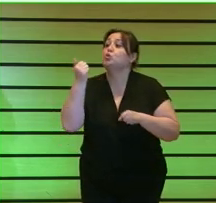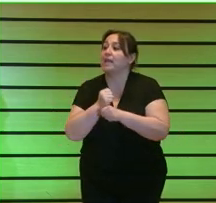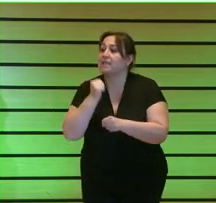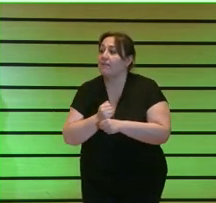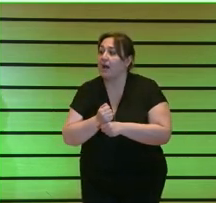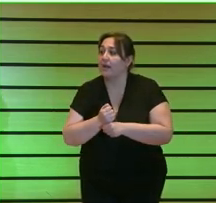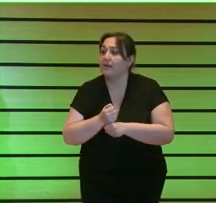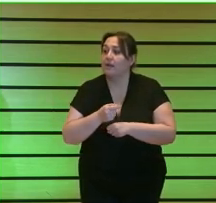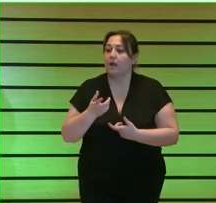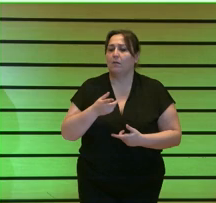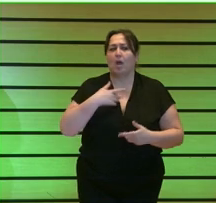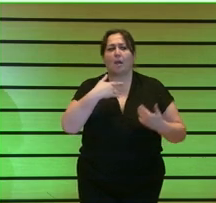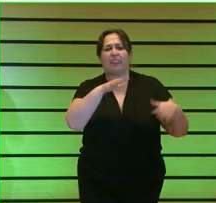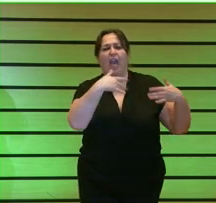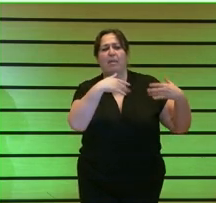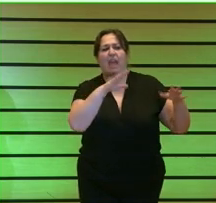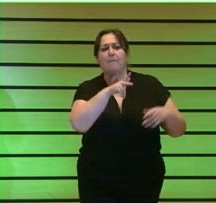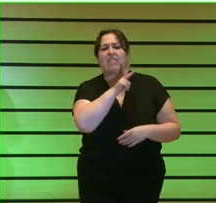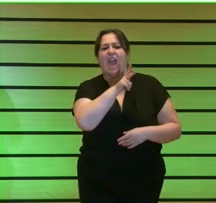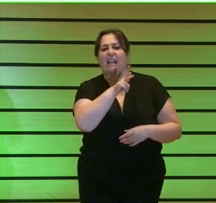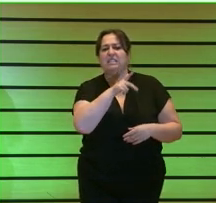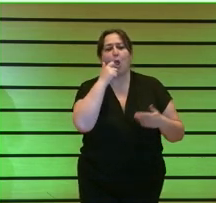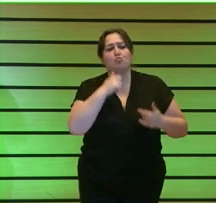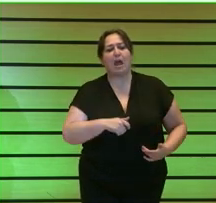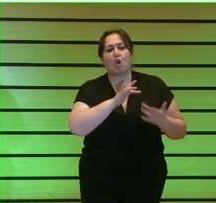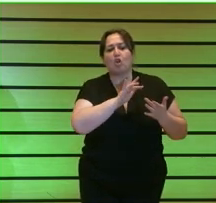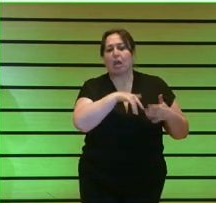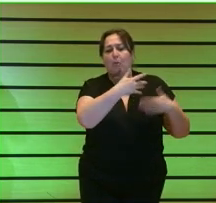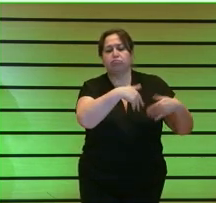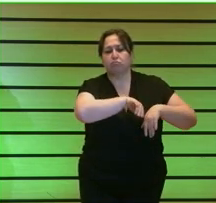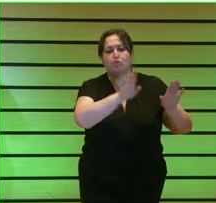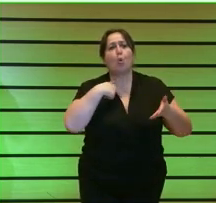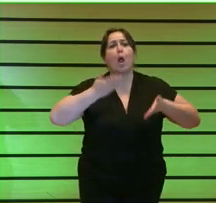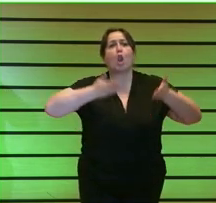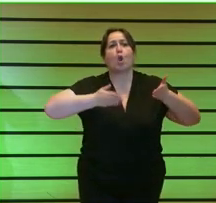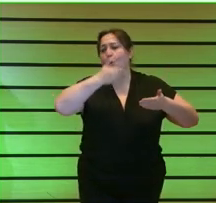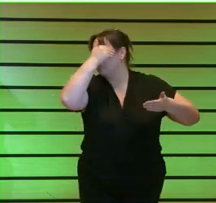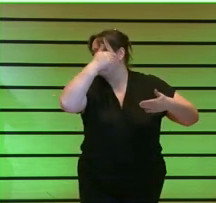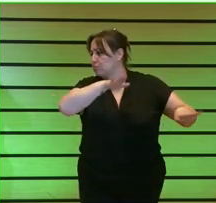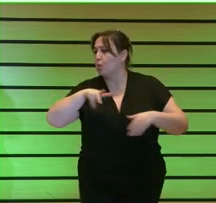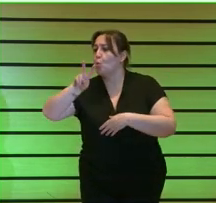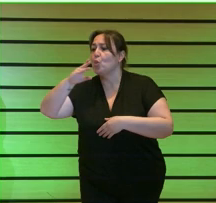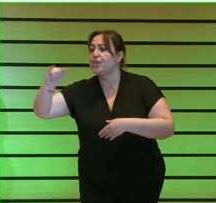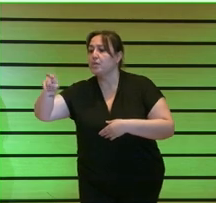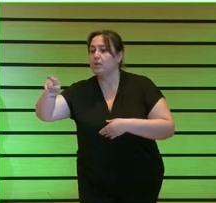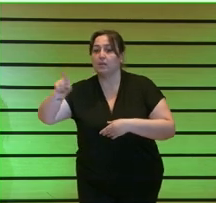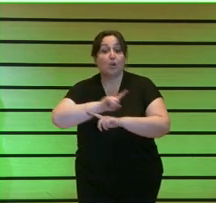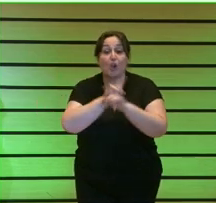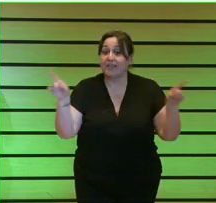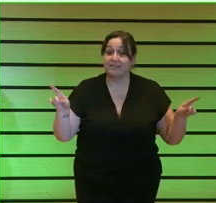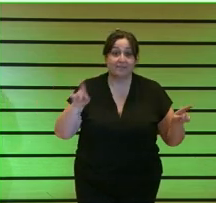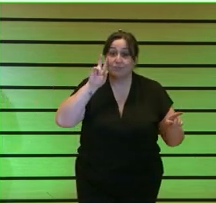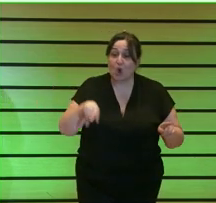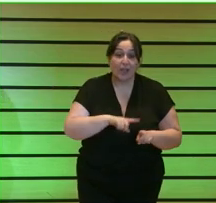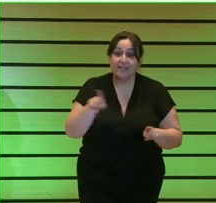conozco a nadie que diga no no a mí déjame de hachas y de humanización yo yo como un robot No no eso no existe no es una realidad